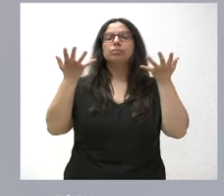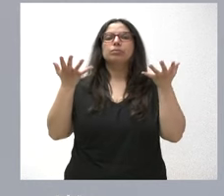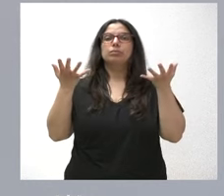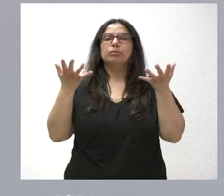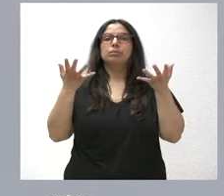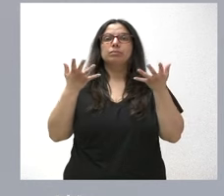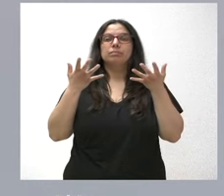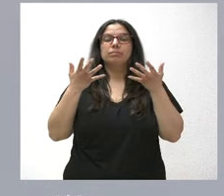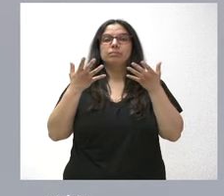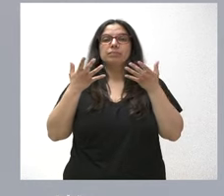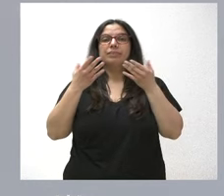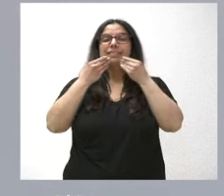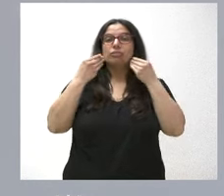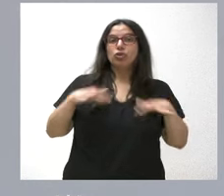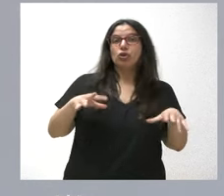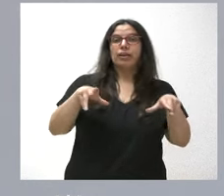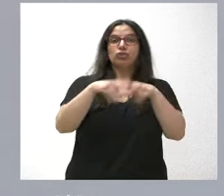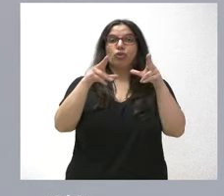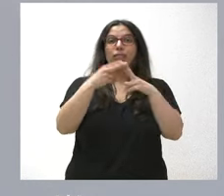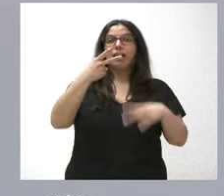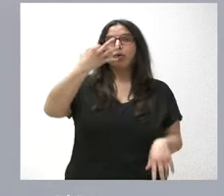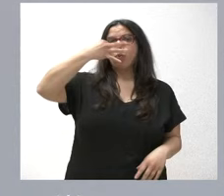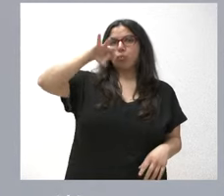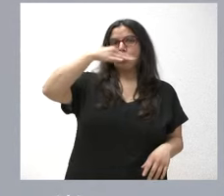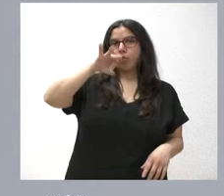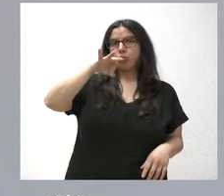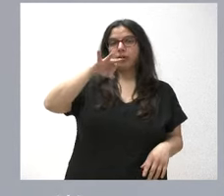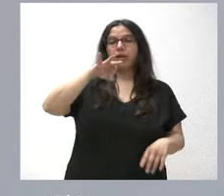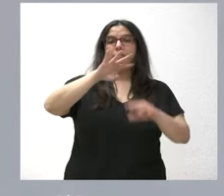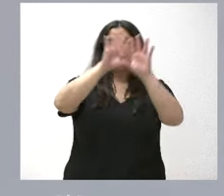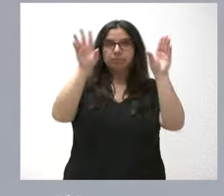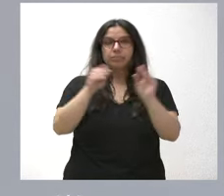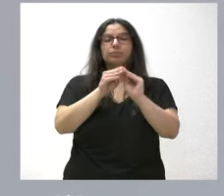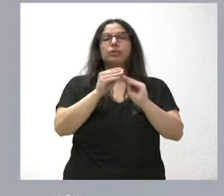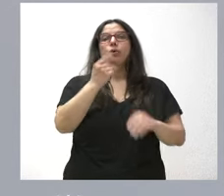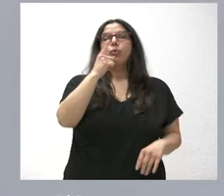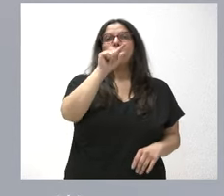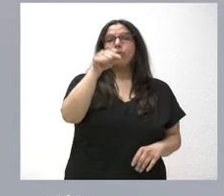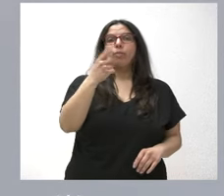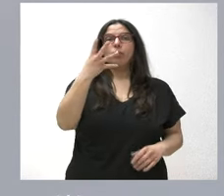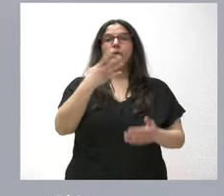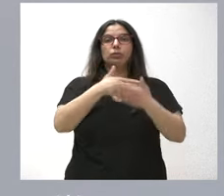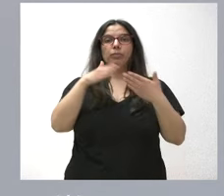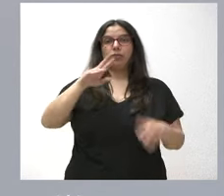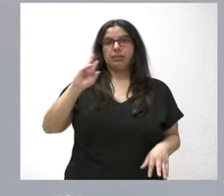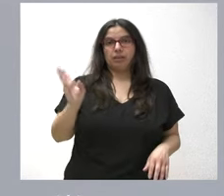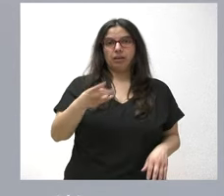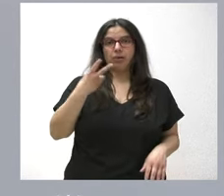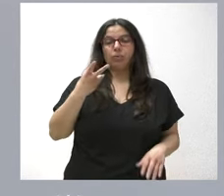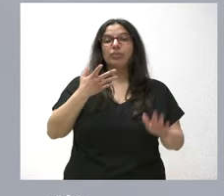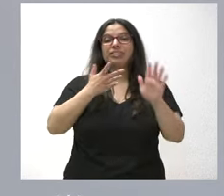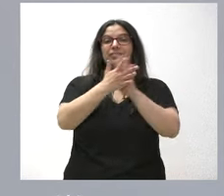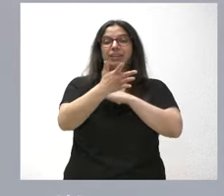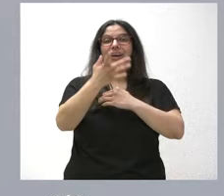historia social única de la comunidad por un importe de 1,4 millones de euros para integrar